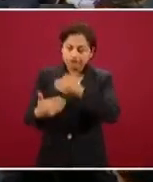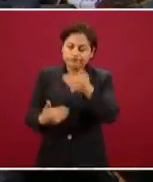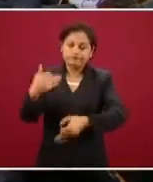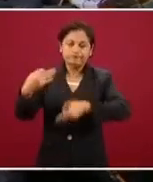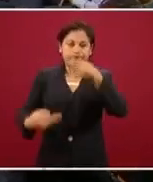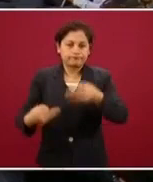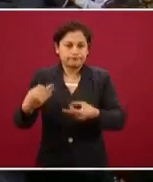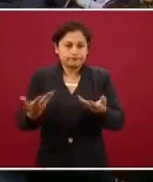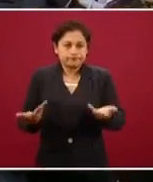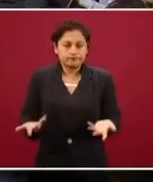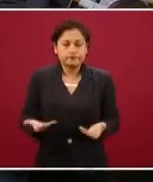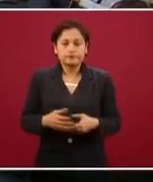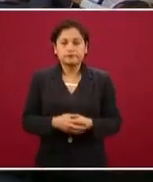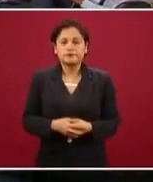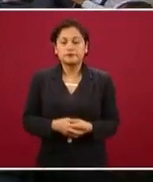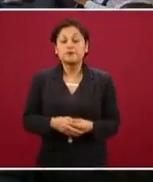Entonces,